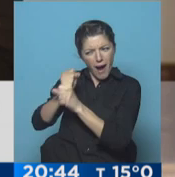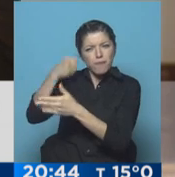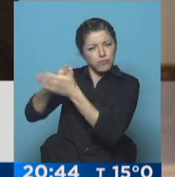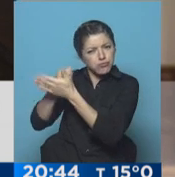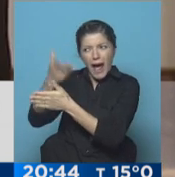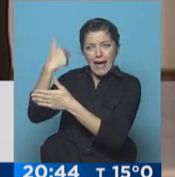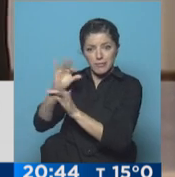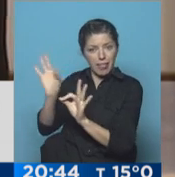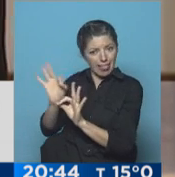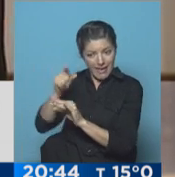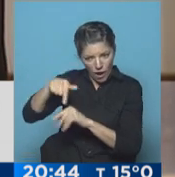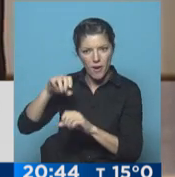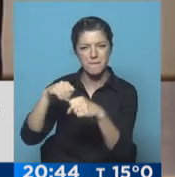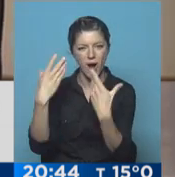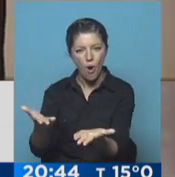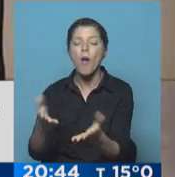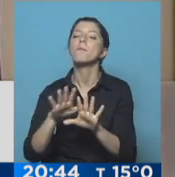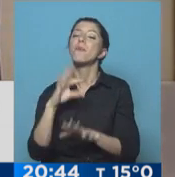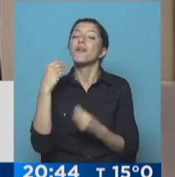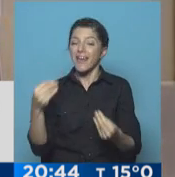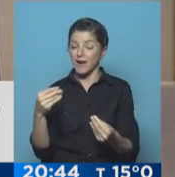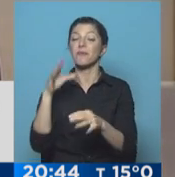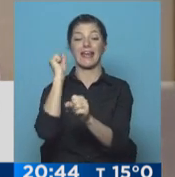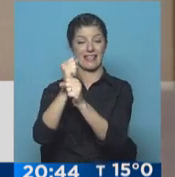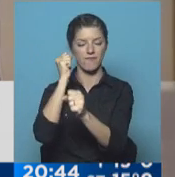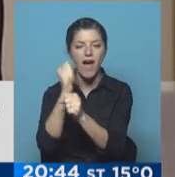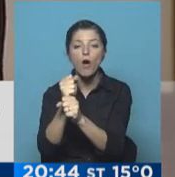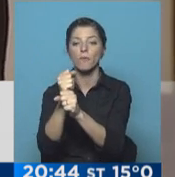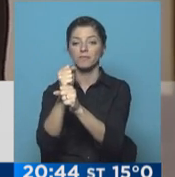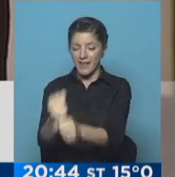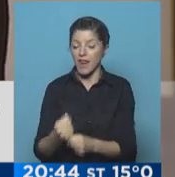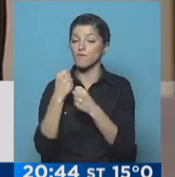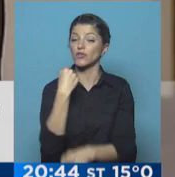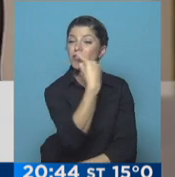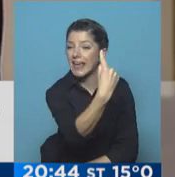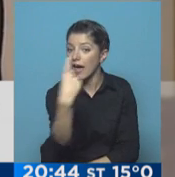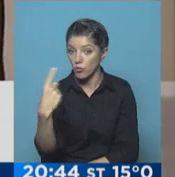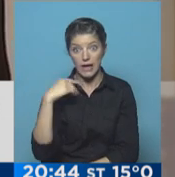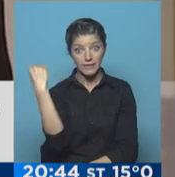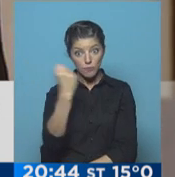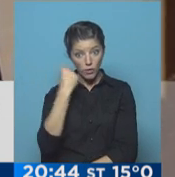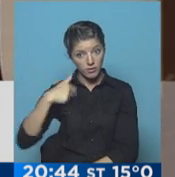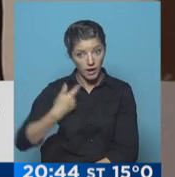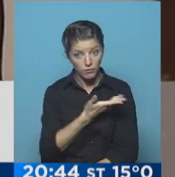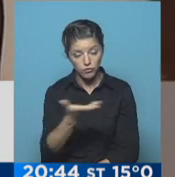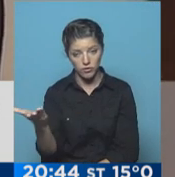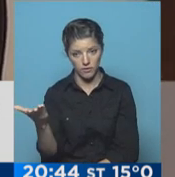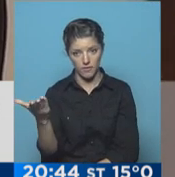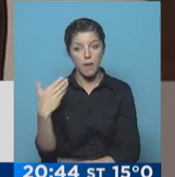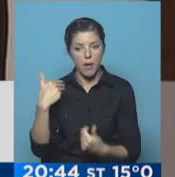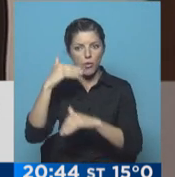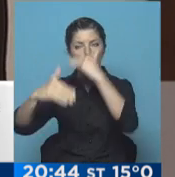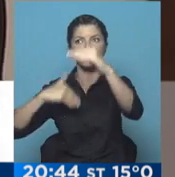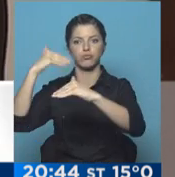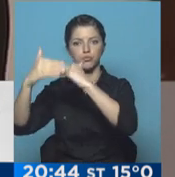¿sabés qué? El trabajo y el esfuerzo individual, que es tan importante en una sociedad para poder crecer y